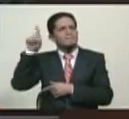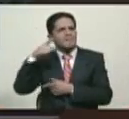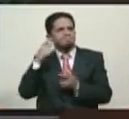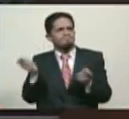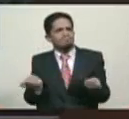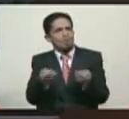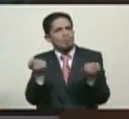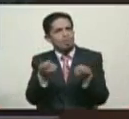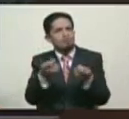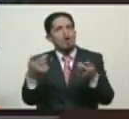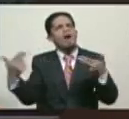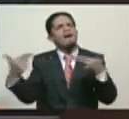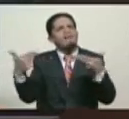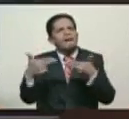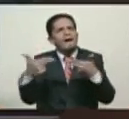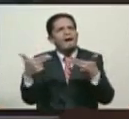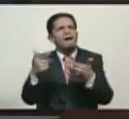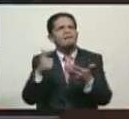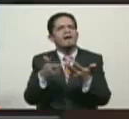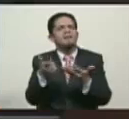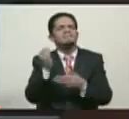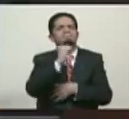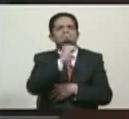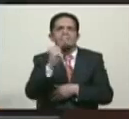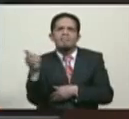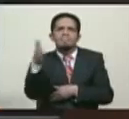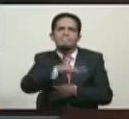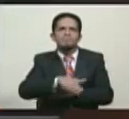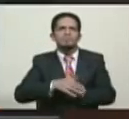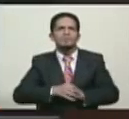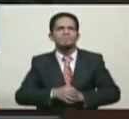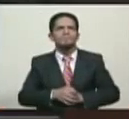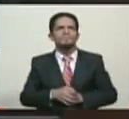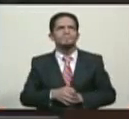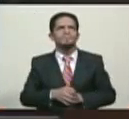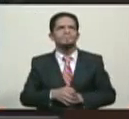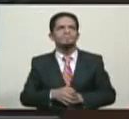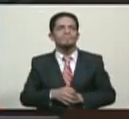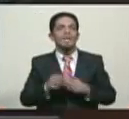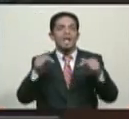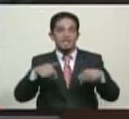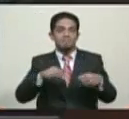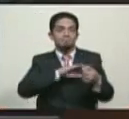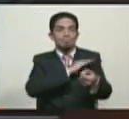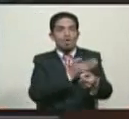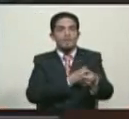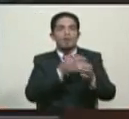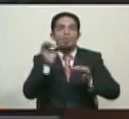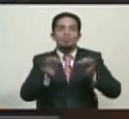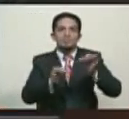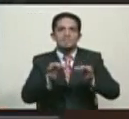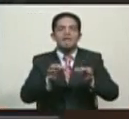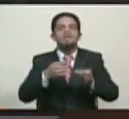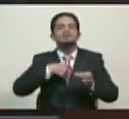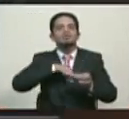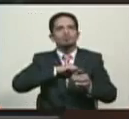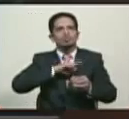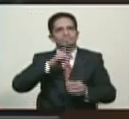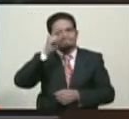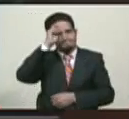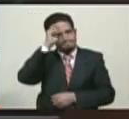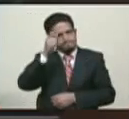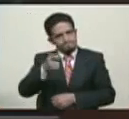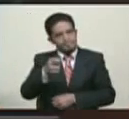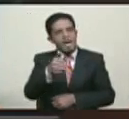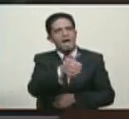promotores de guerra fratricidas en la región. Desde el Poder Judicial reconocemos a todas y cada una